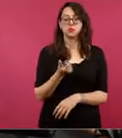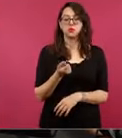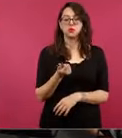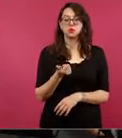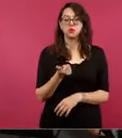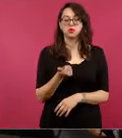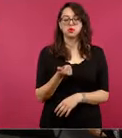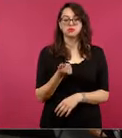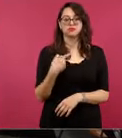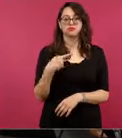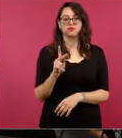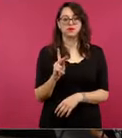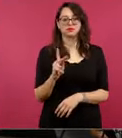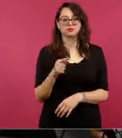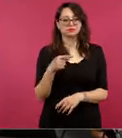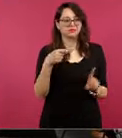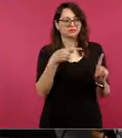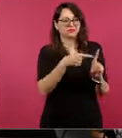Esto.